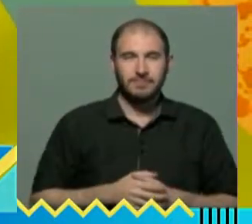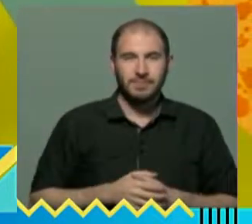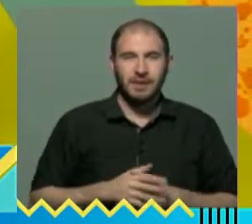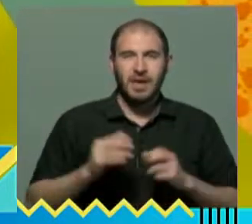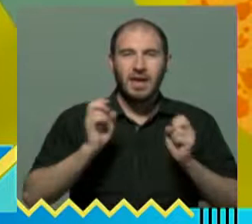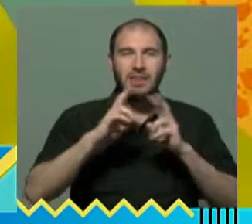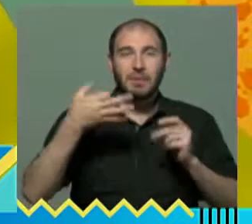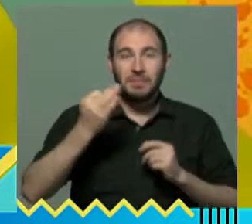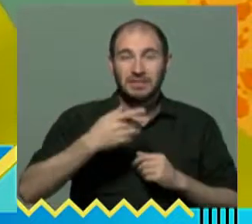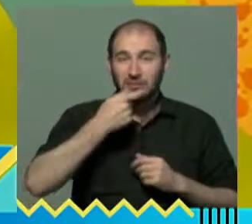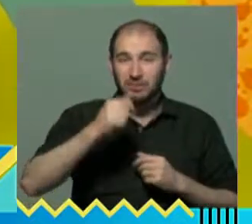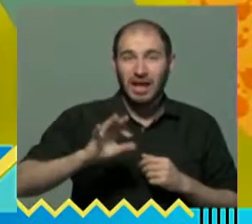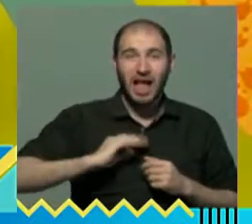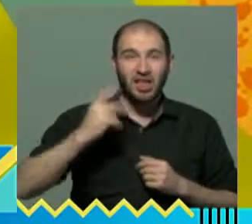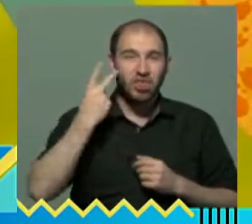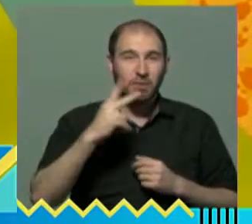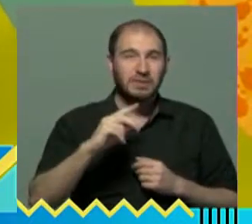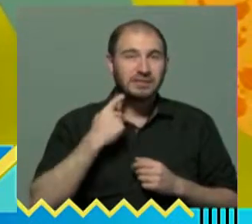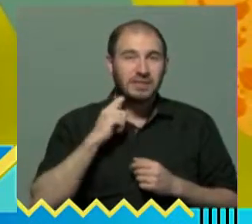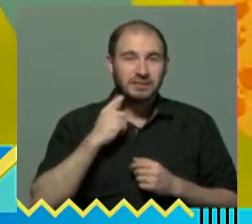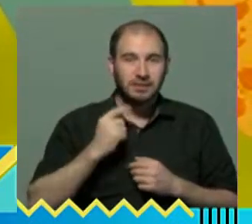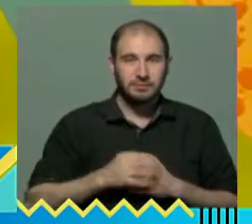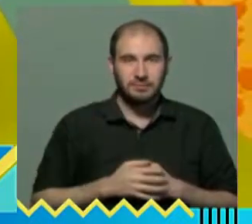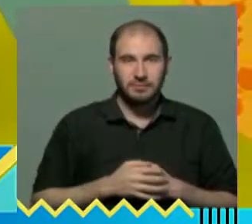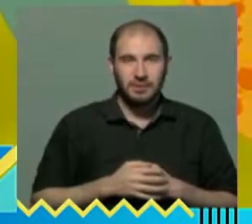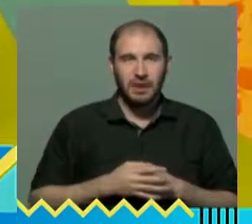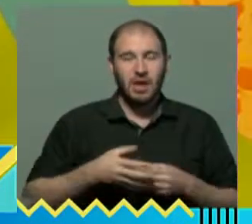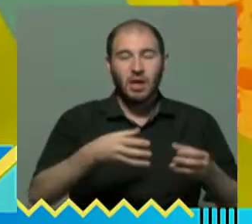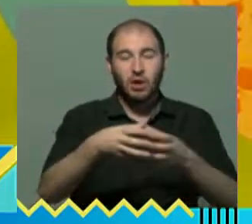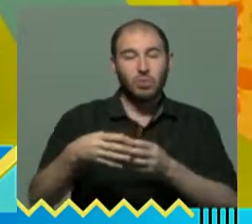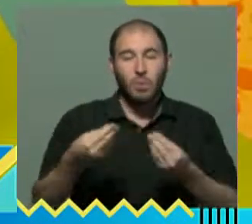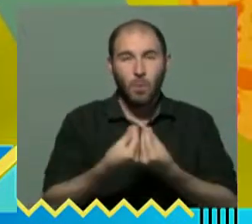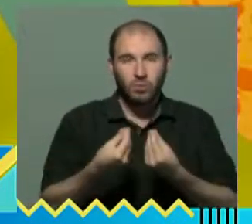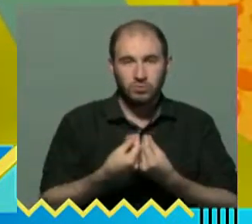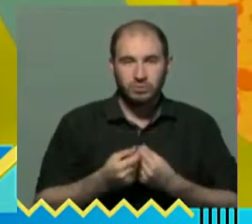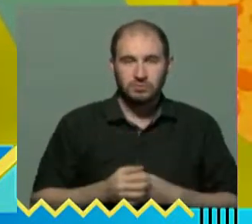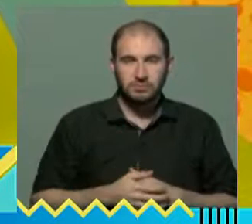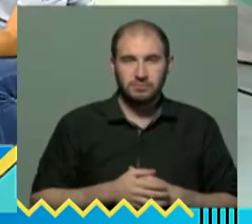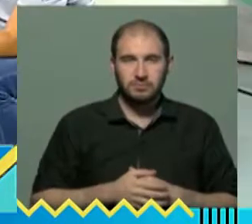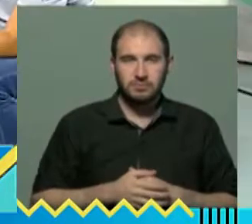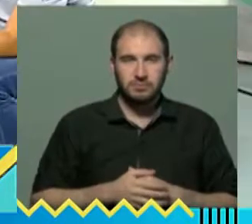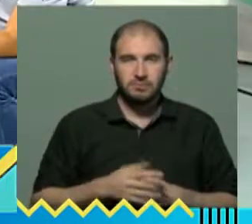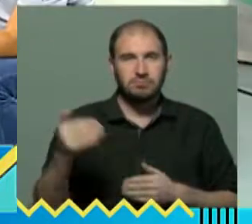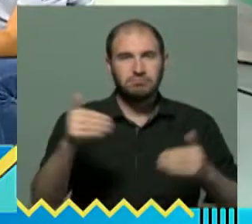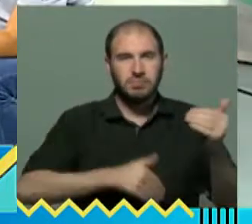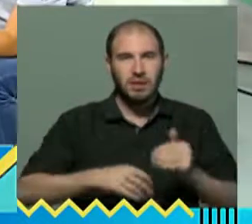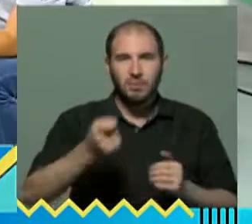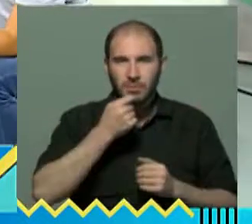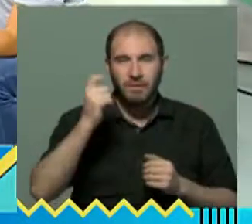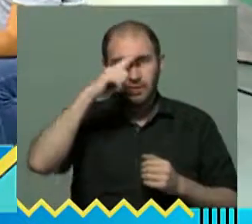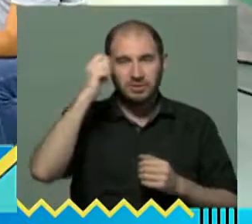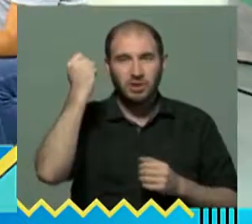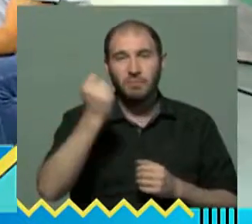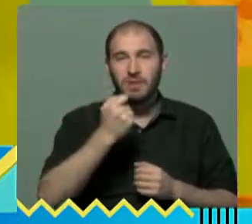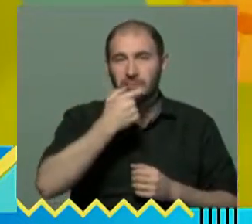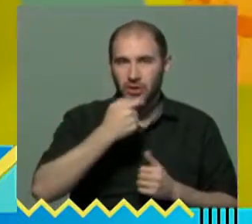hablar particularmente de Mendoza, en el 2013, varias organizaciones, donde incluso participaron, por ejemplo, la Federación Económica